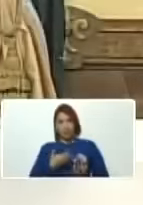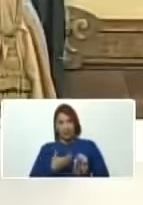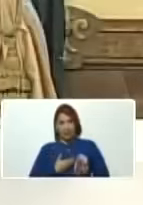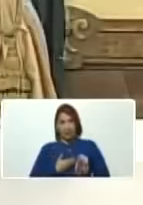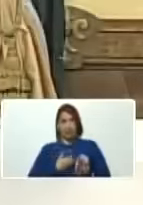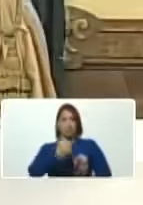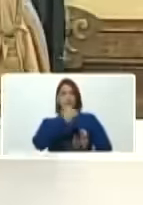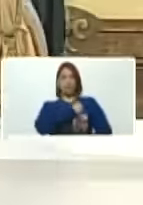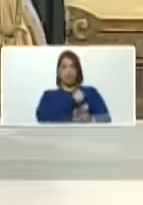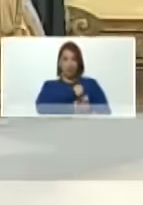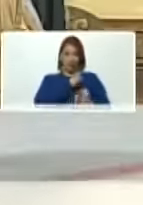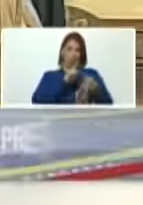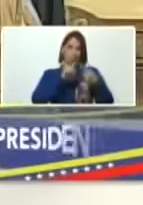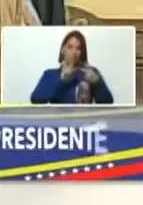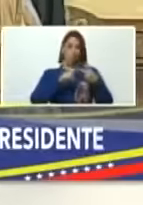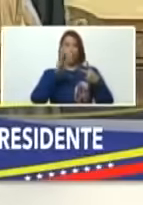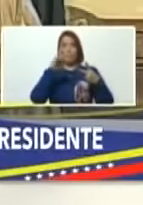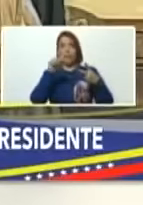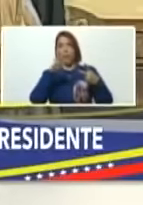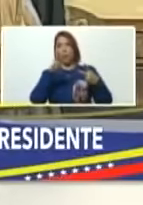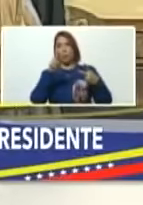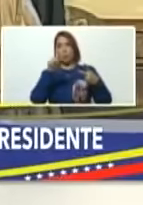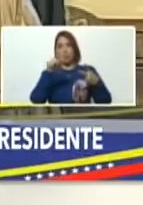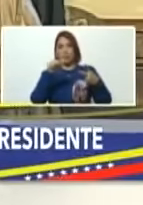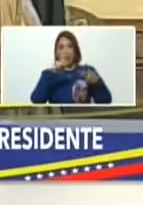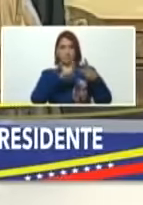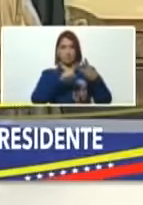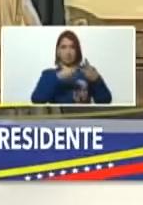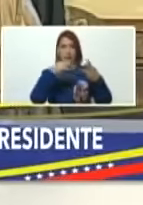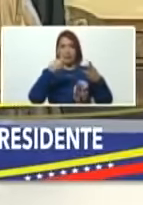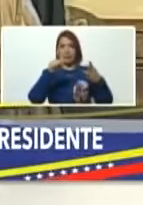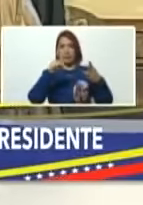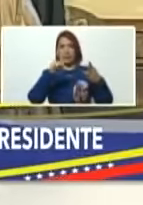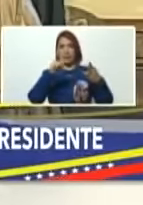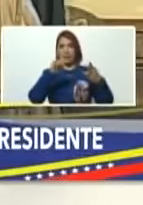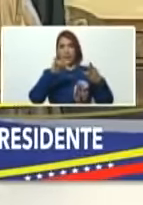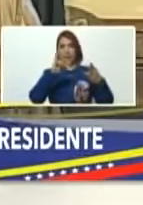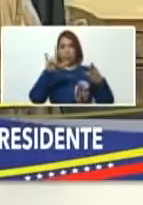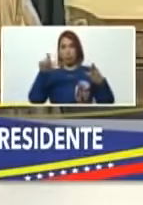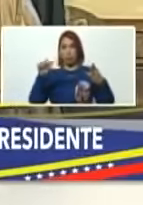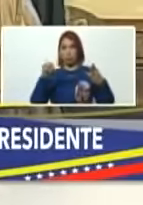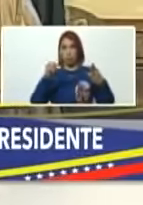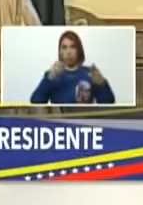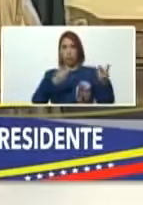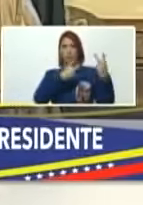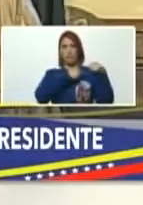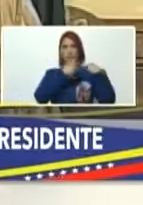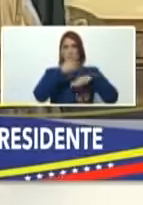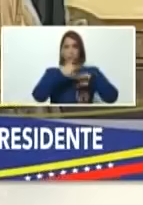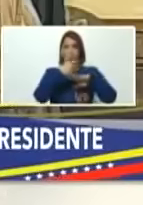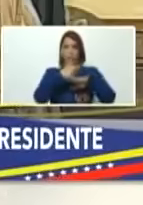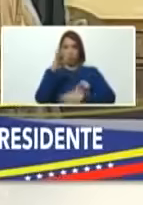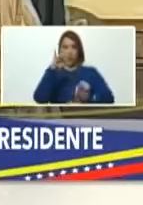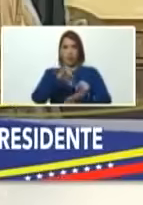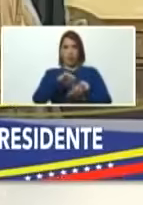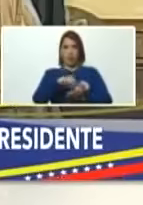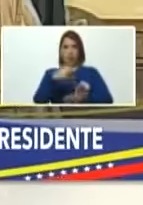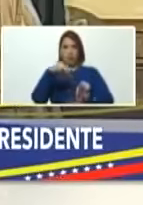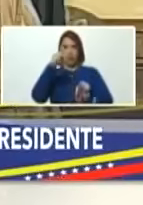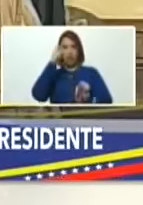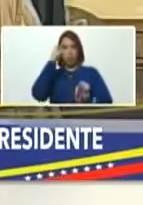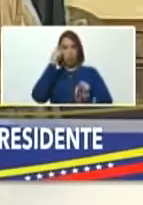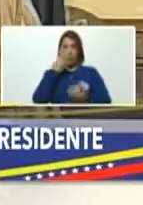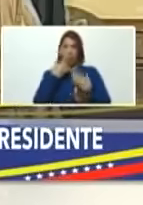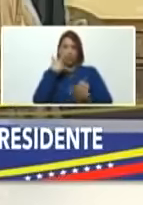de Chacao, Baruta, El Hatillo, y al jefe de gobierno del distrito capital de Caracas. Bueno,